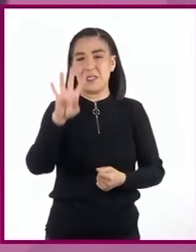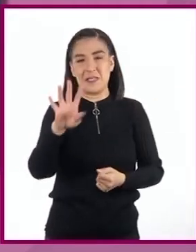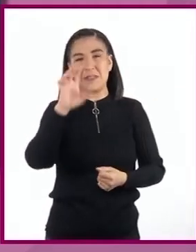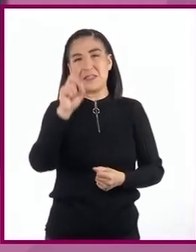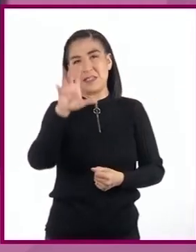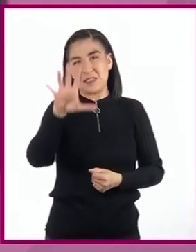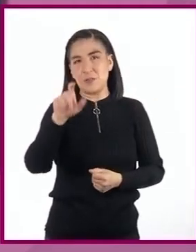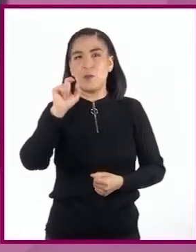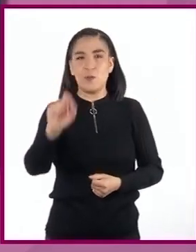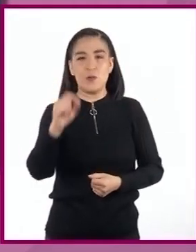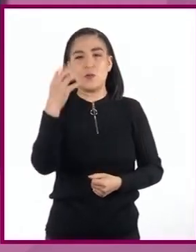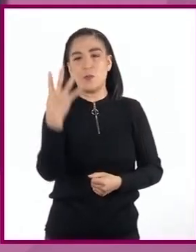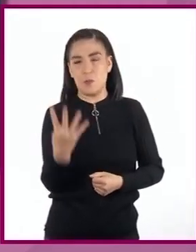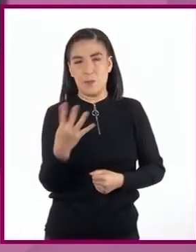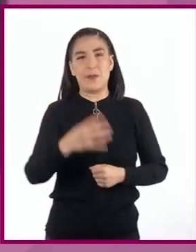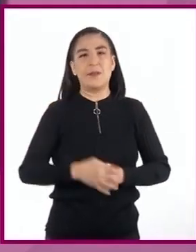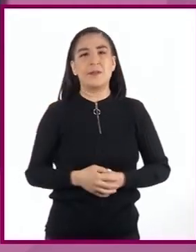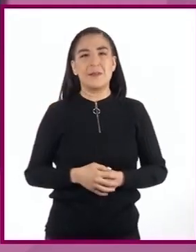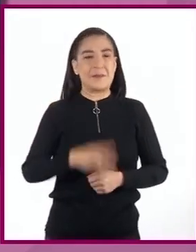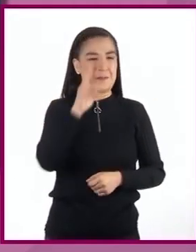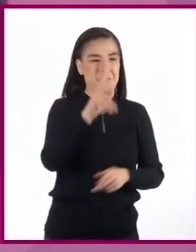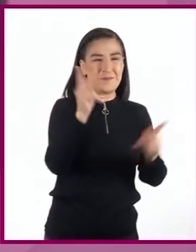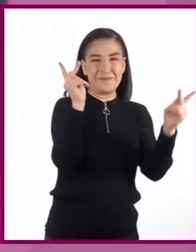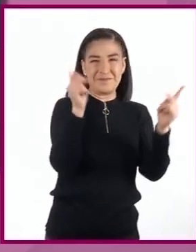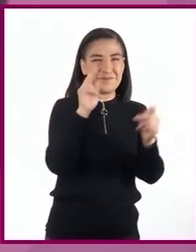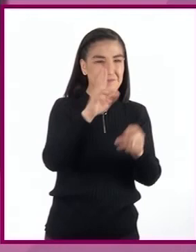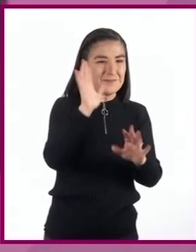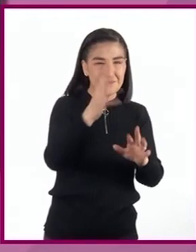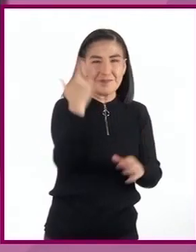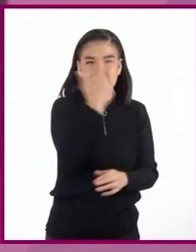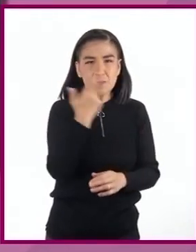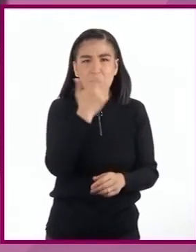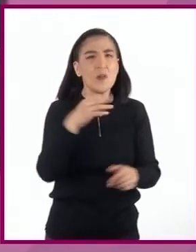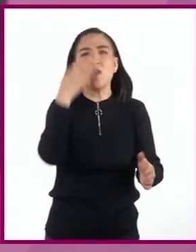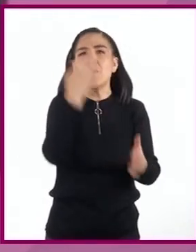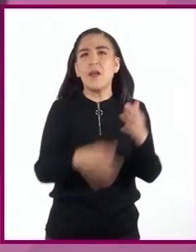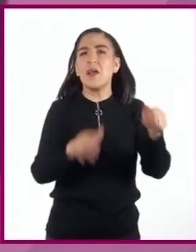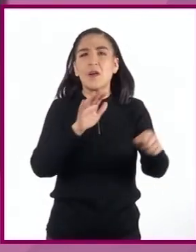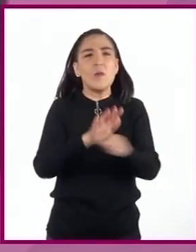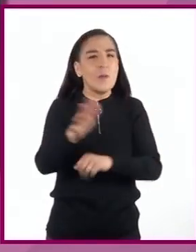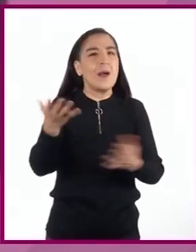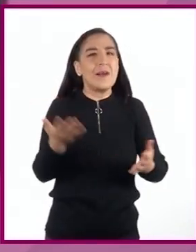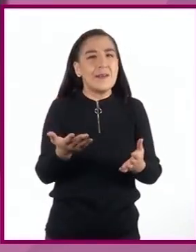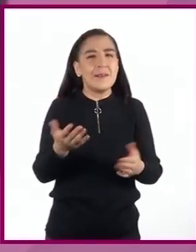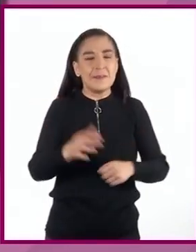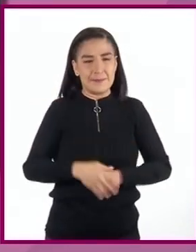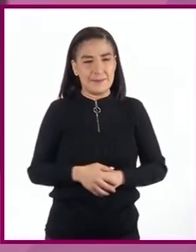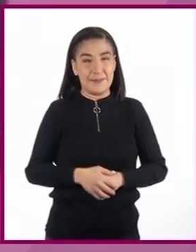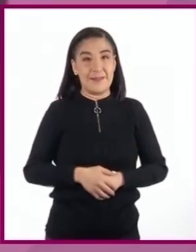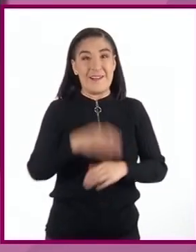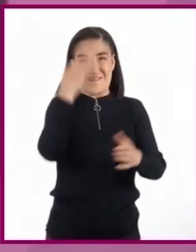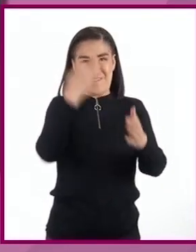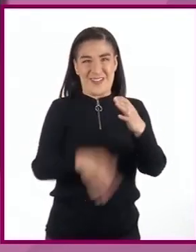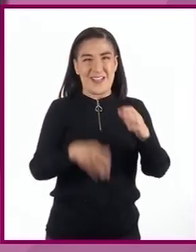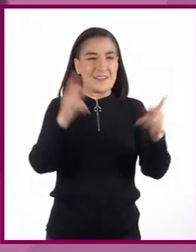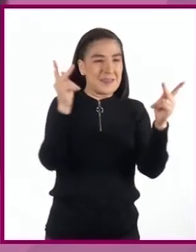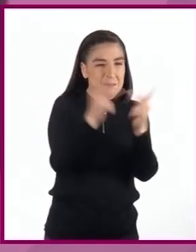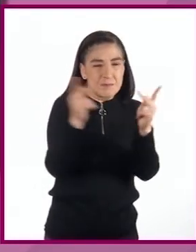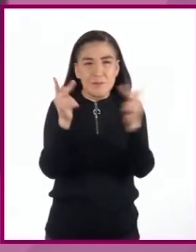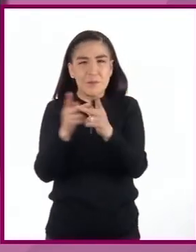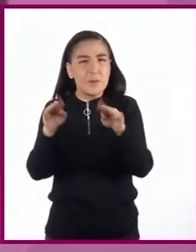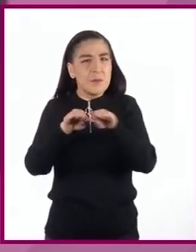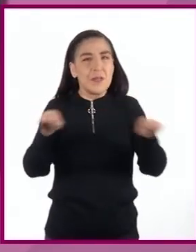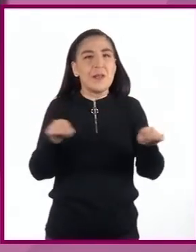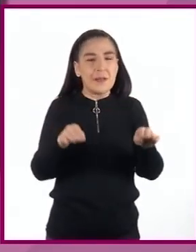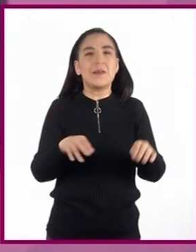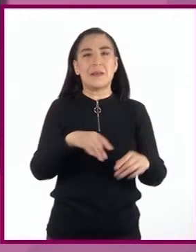De acuerdo a los triángulos observados, ¿qué medida nos falta comparar? La medida que nos falta por comparar es